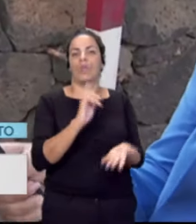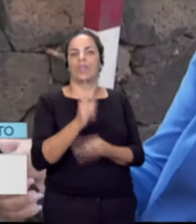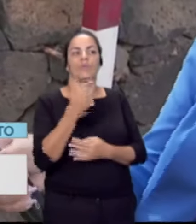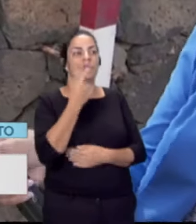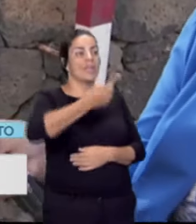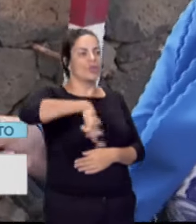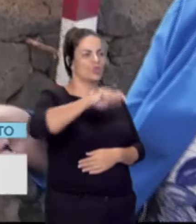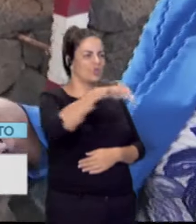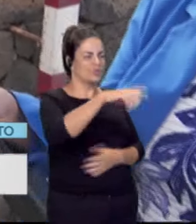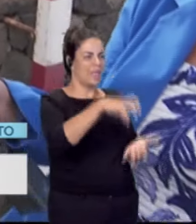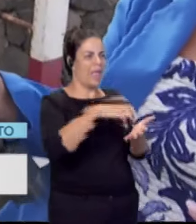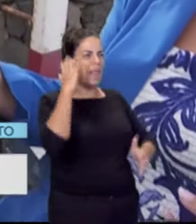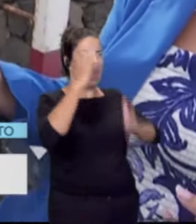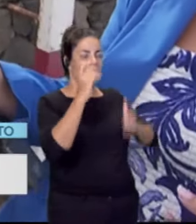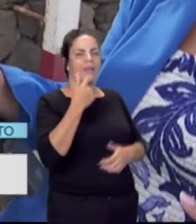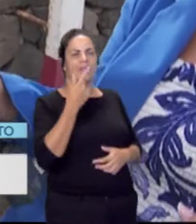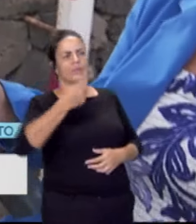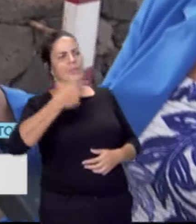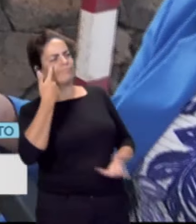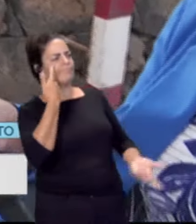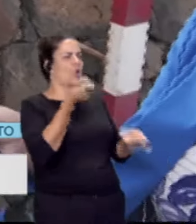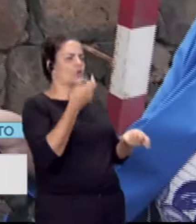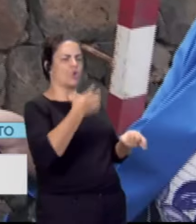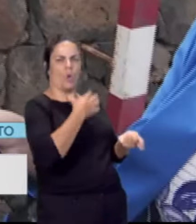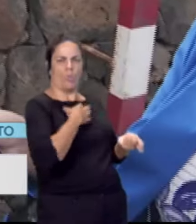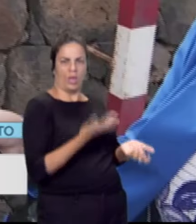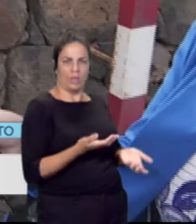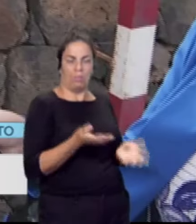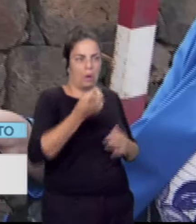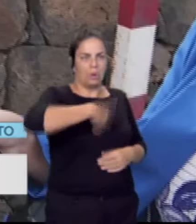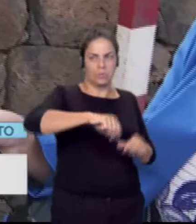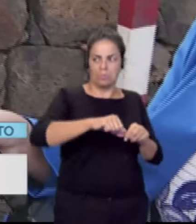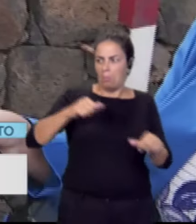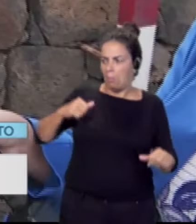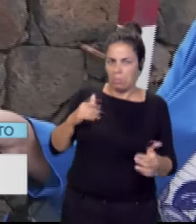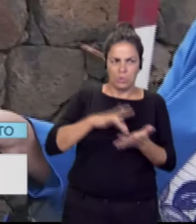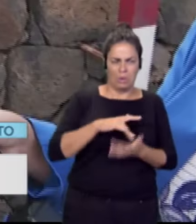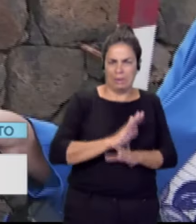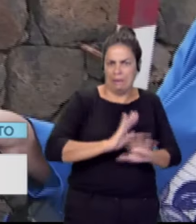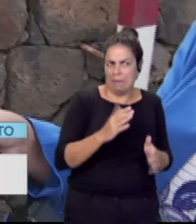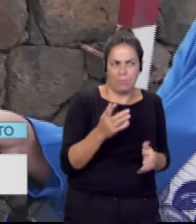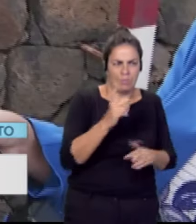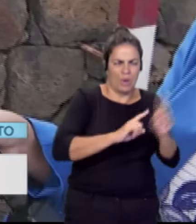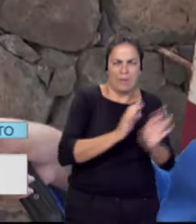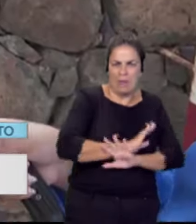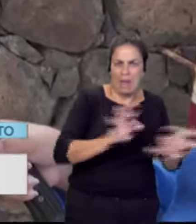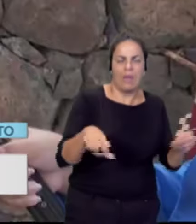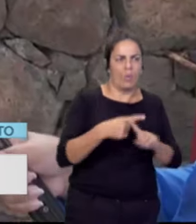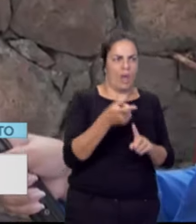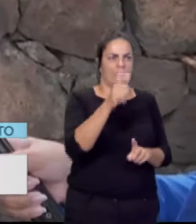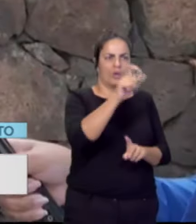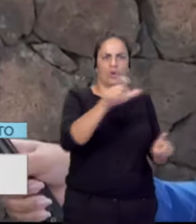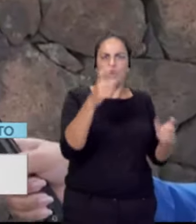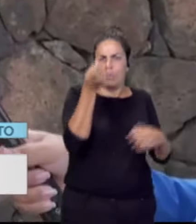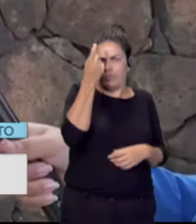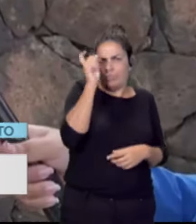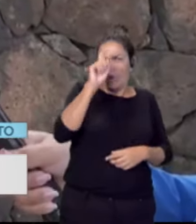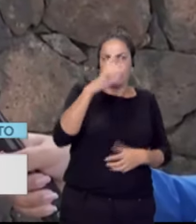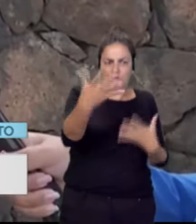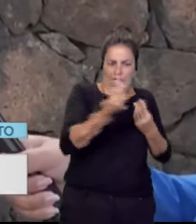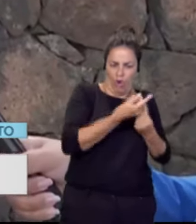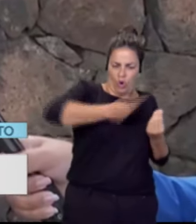granja, pero de aquí para atrás no ha pasado nada, nuestros profesores están aquí con nosotros, tienen un despacho y también hablan de que aquí no